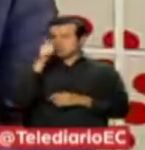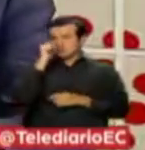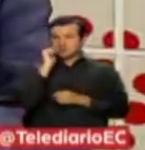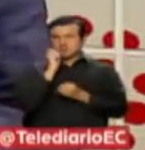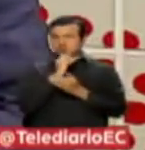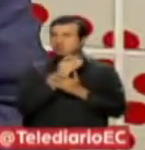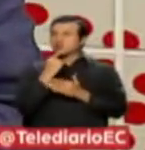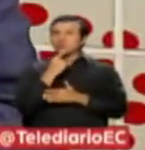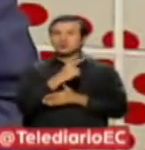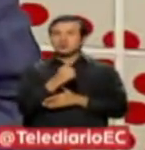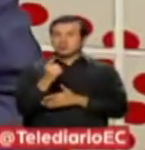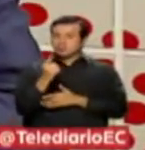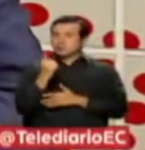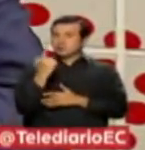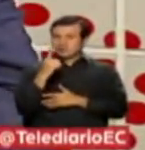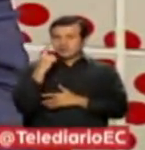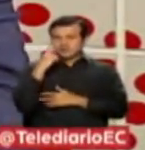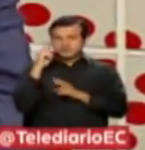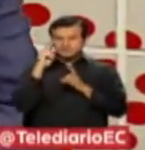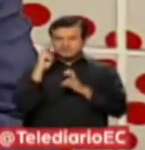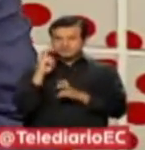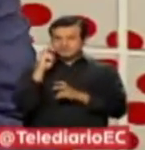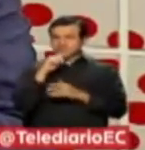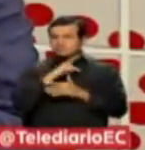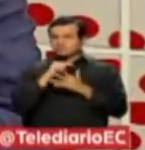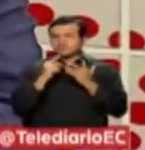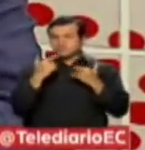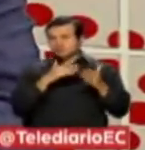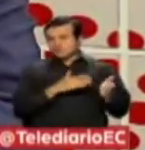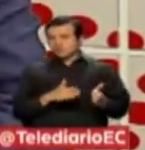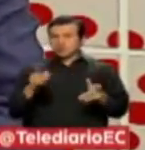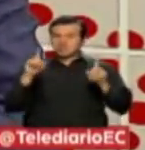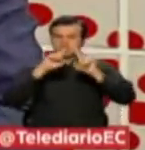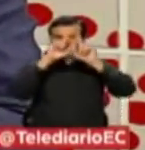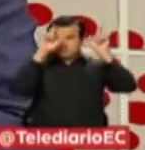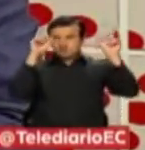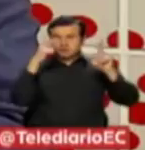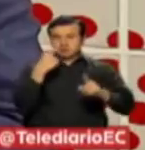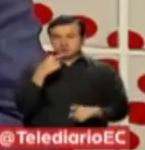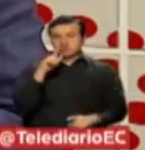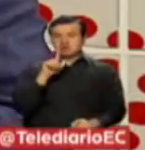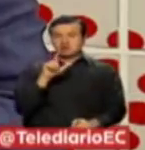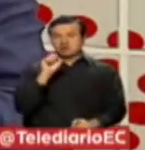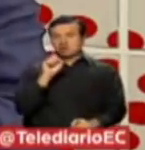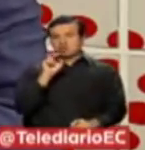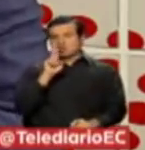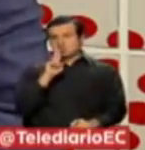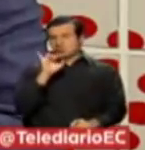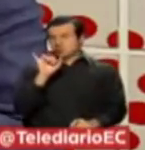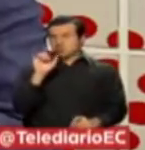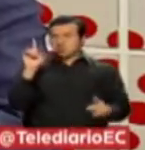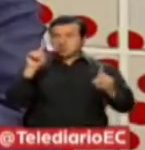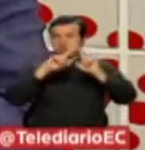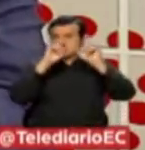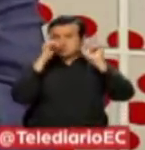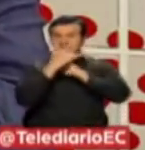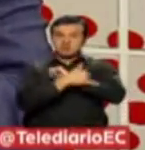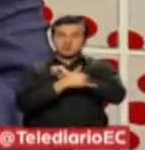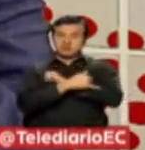decía que él había investigado lo suficiente a la empresa Glory International, esta empresa con sede en